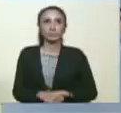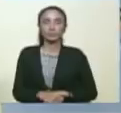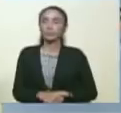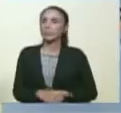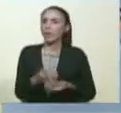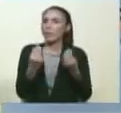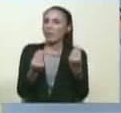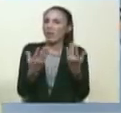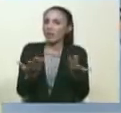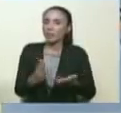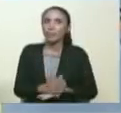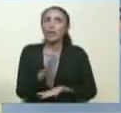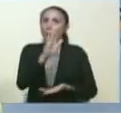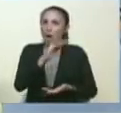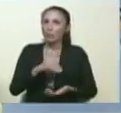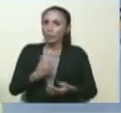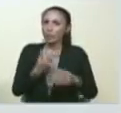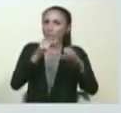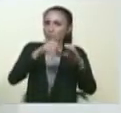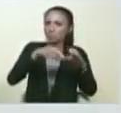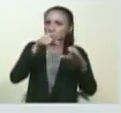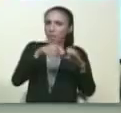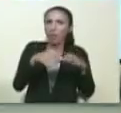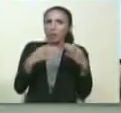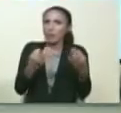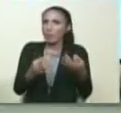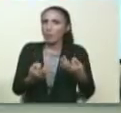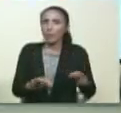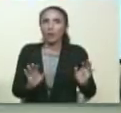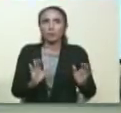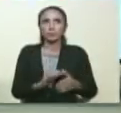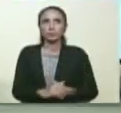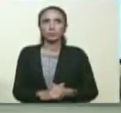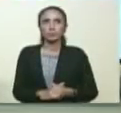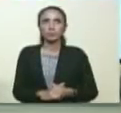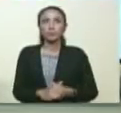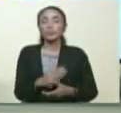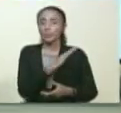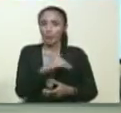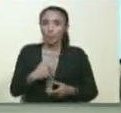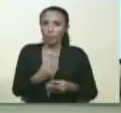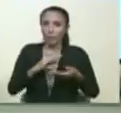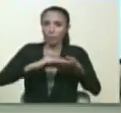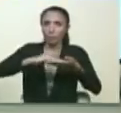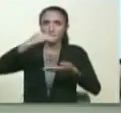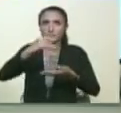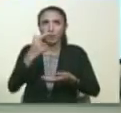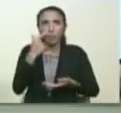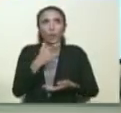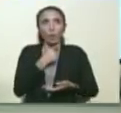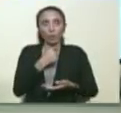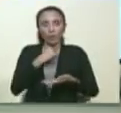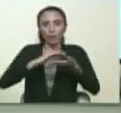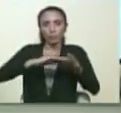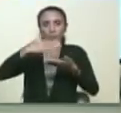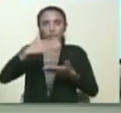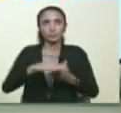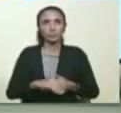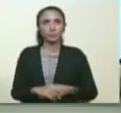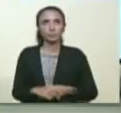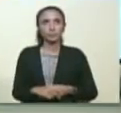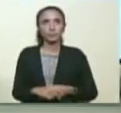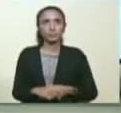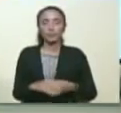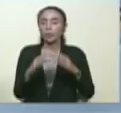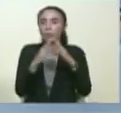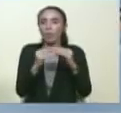Para que usted pueda ahorrar, aquí tiene, no sé si pudiéramos abrir una, me gustaría, lo que pasa es que todas están